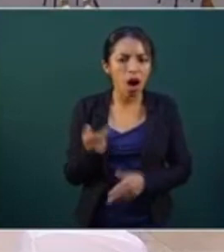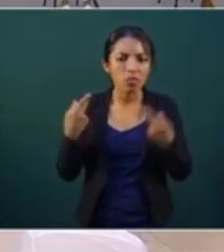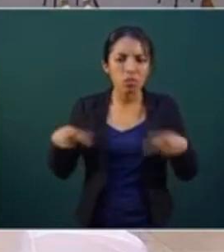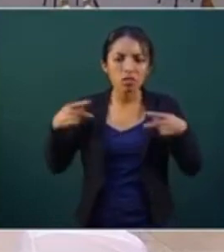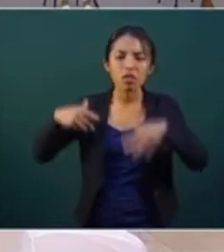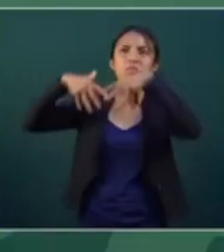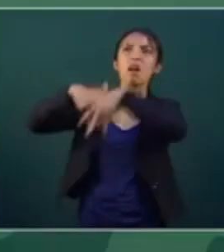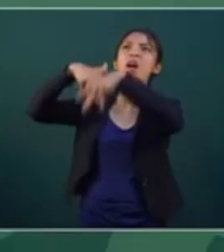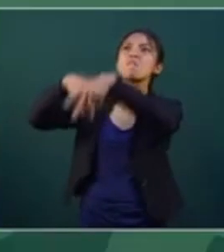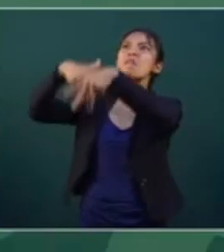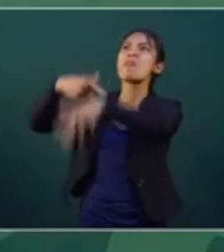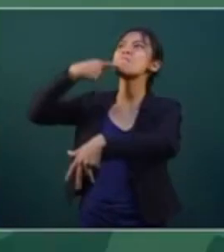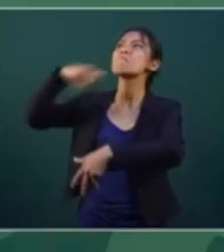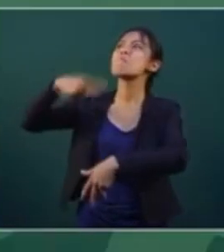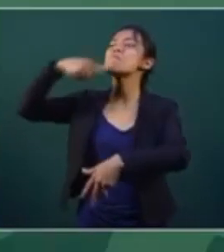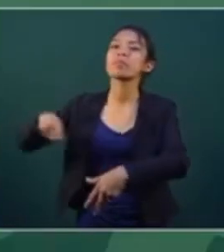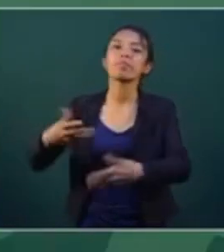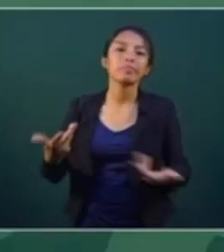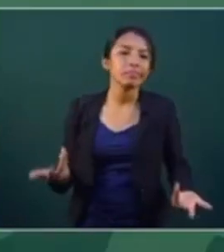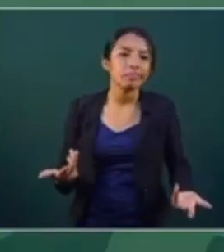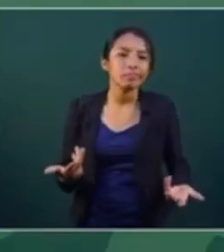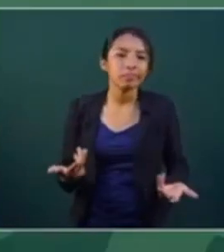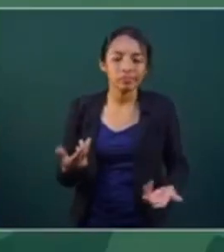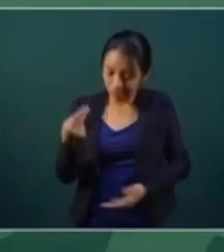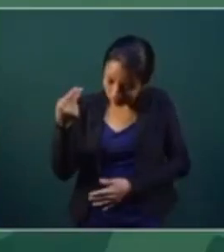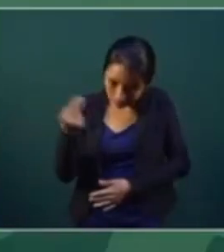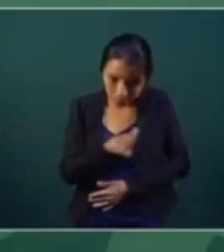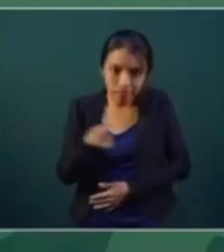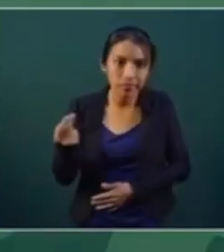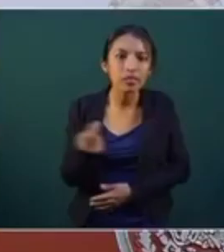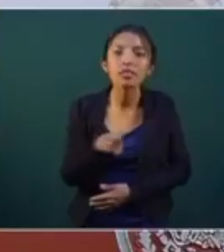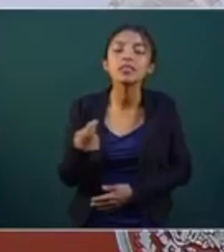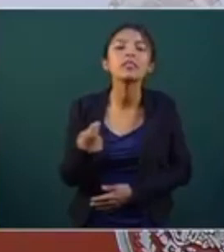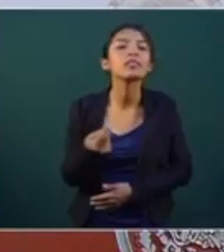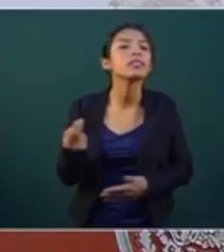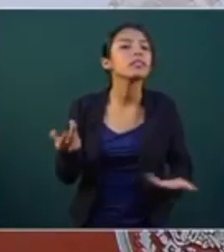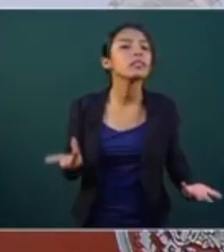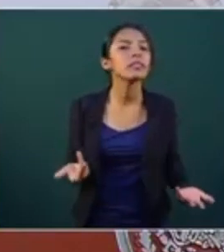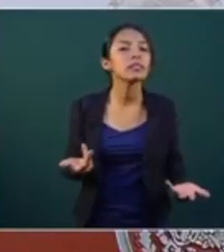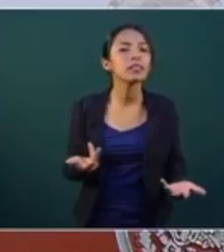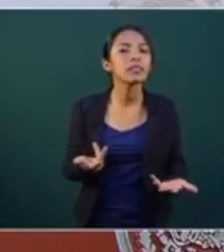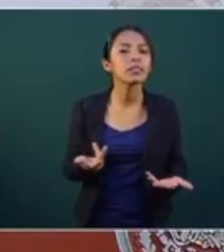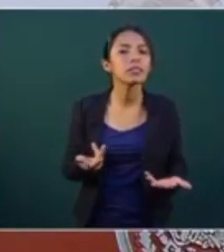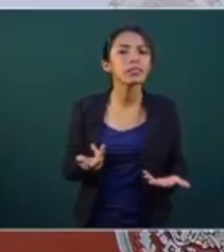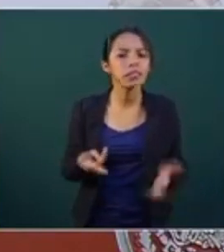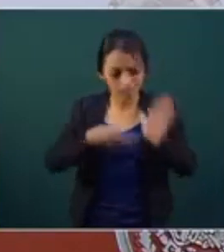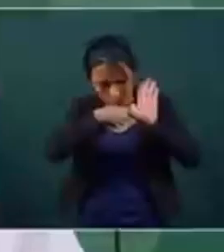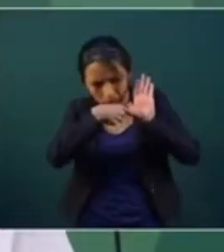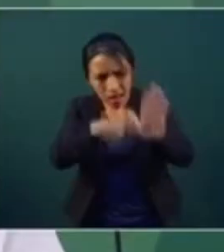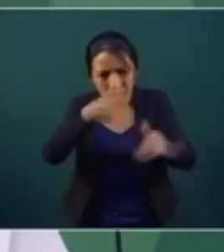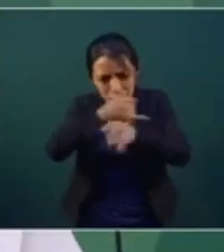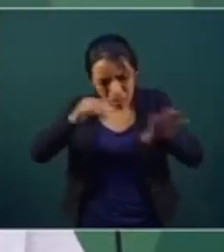protestan. Para que las autoridades de Guanajuato lo tomen a consideración, Andrés Manuel López Obrador comentó